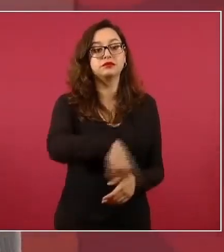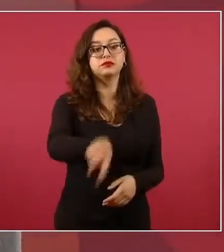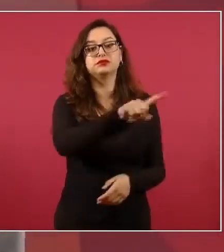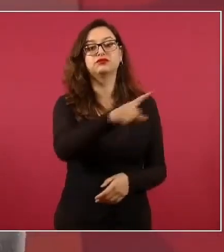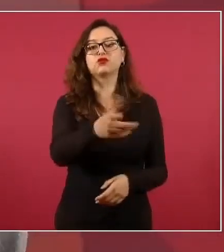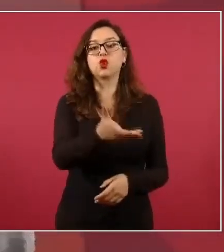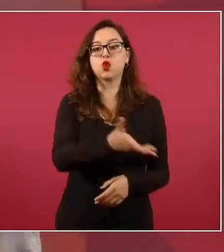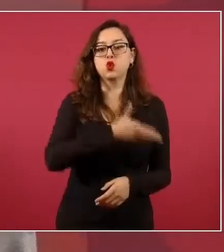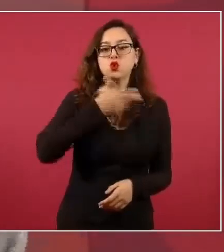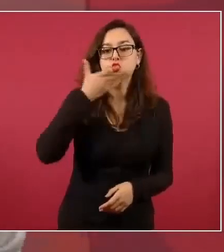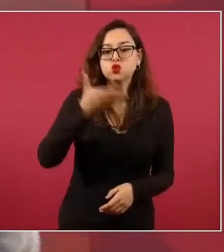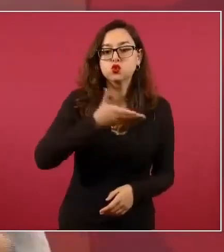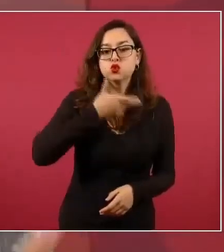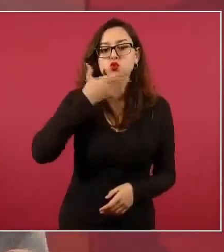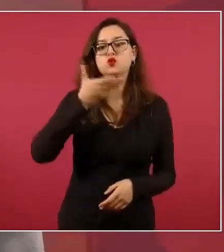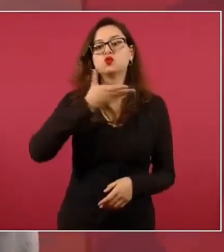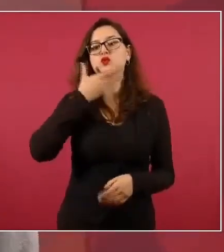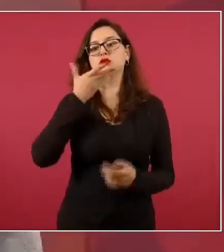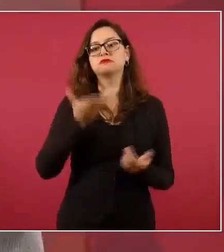y se les